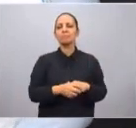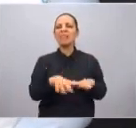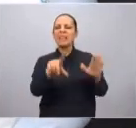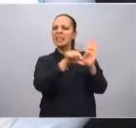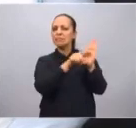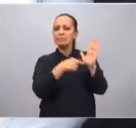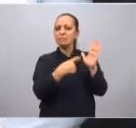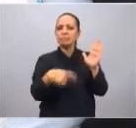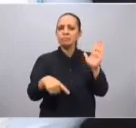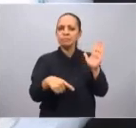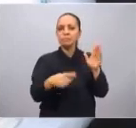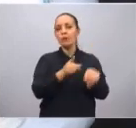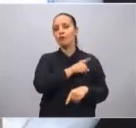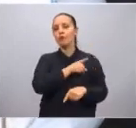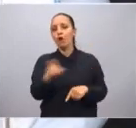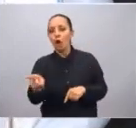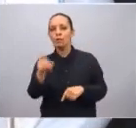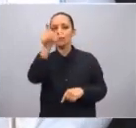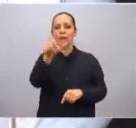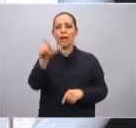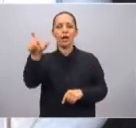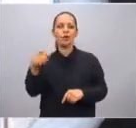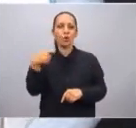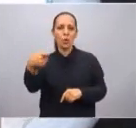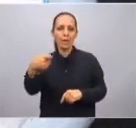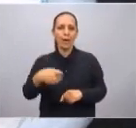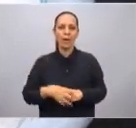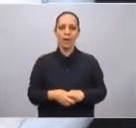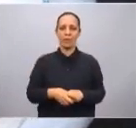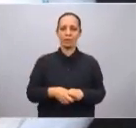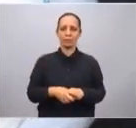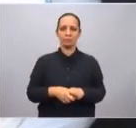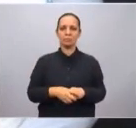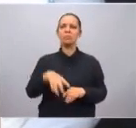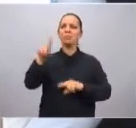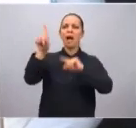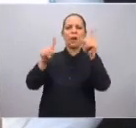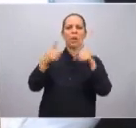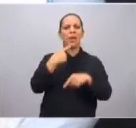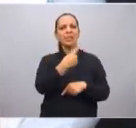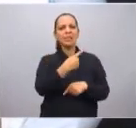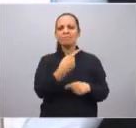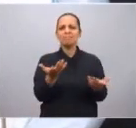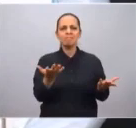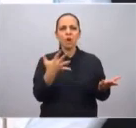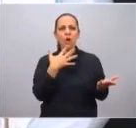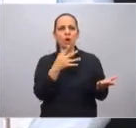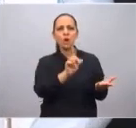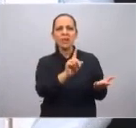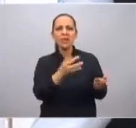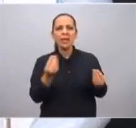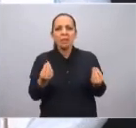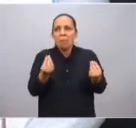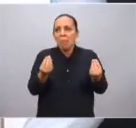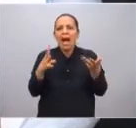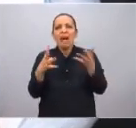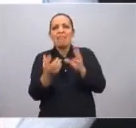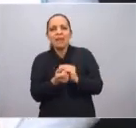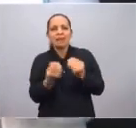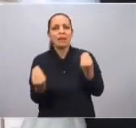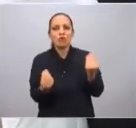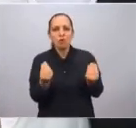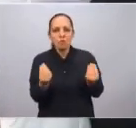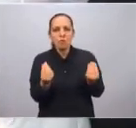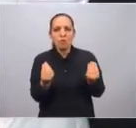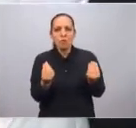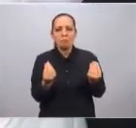que ataca a los jubilados. Alguno decía, no se entiende en qué afecta